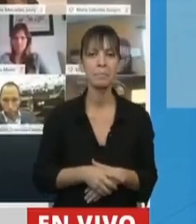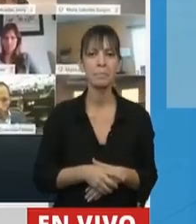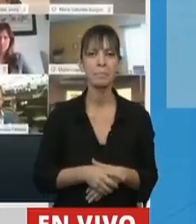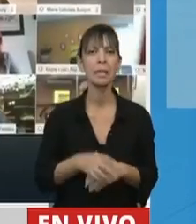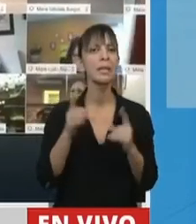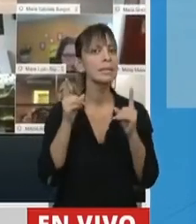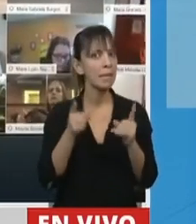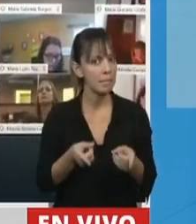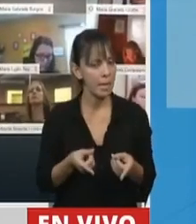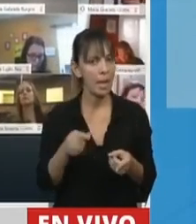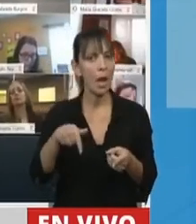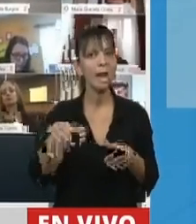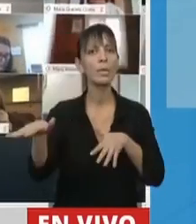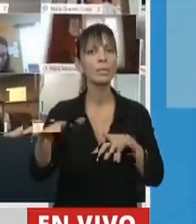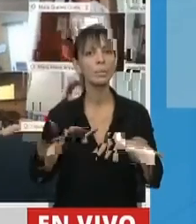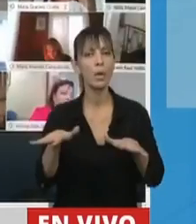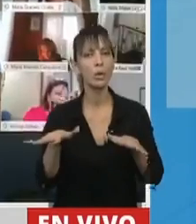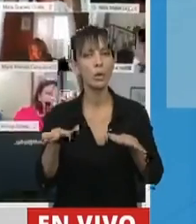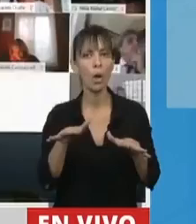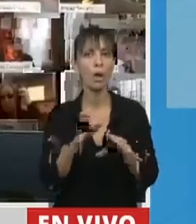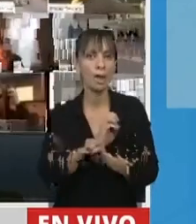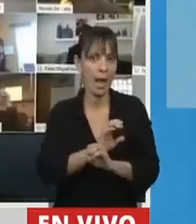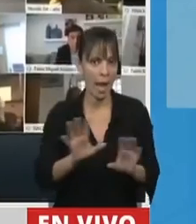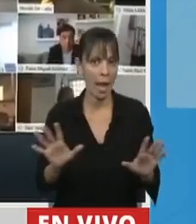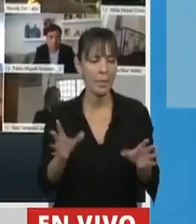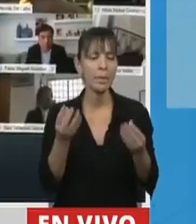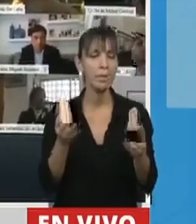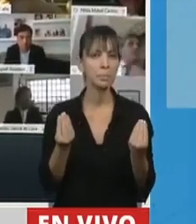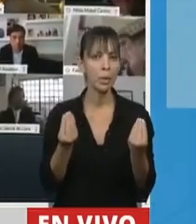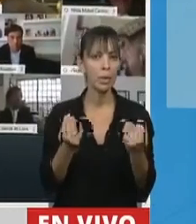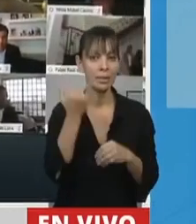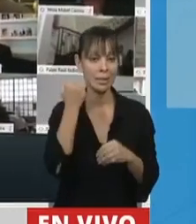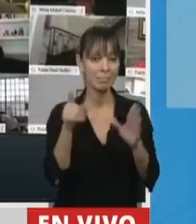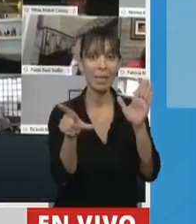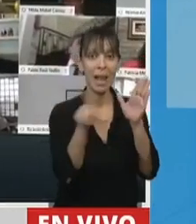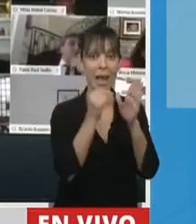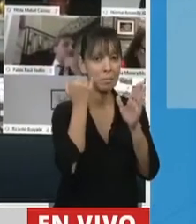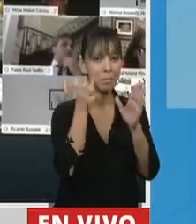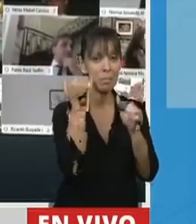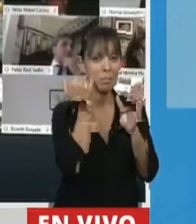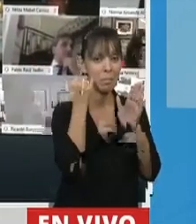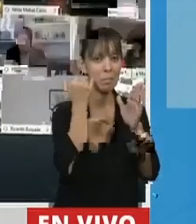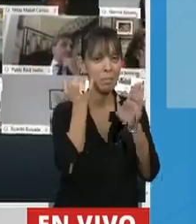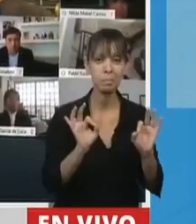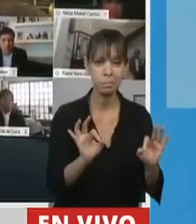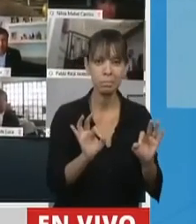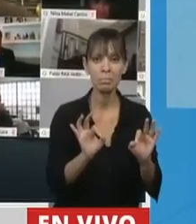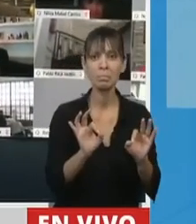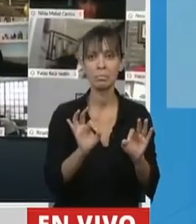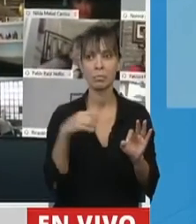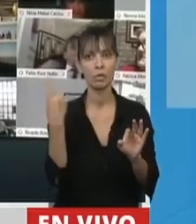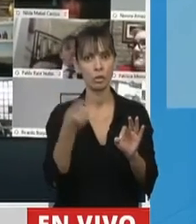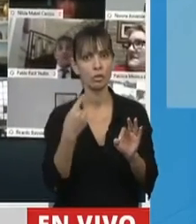hace además en una situación o en un escenario agravado, porque ya la ley que aprobamos o que aprobó este Congreso en realidad con